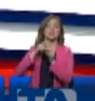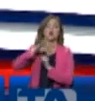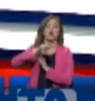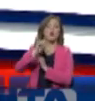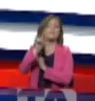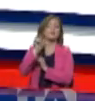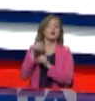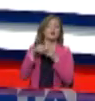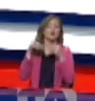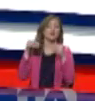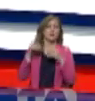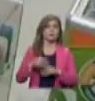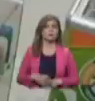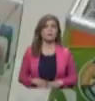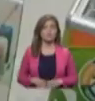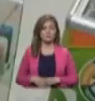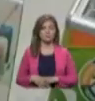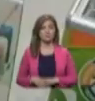$1,000.